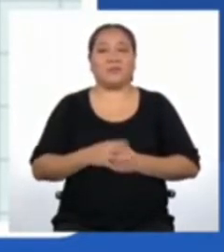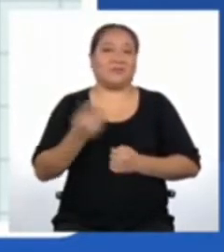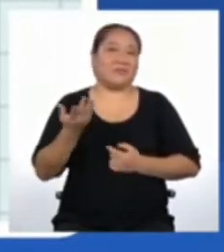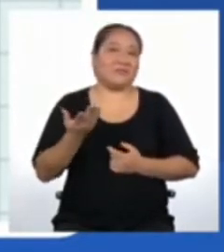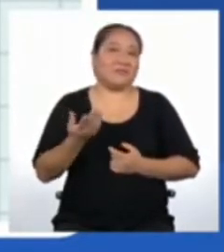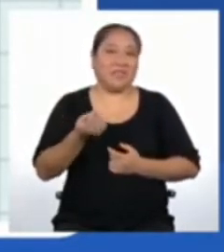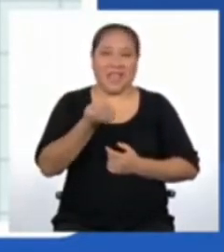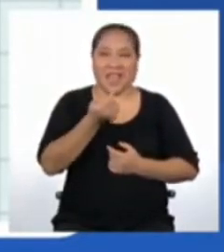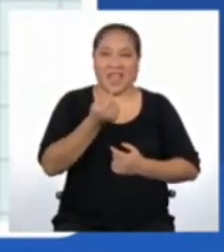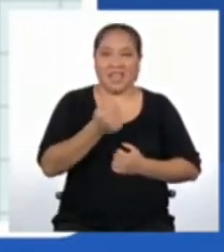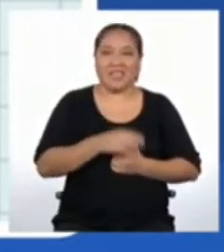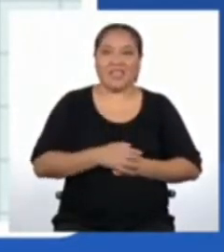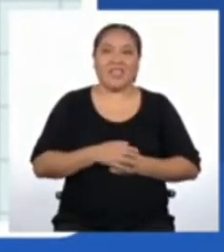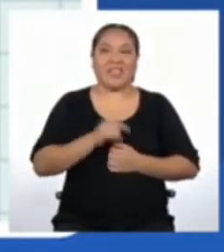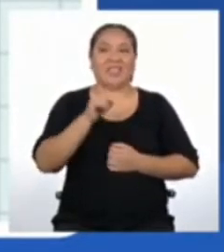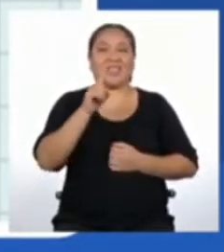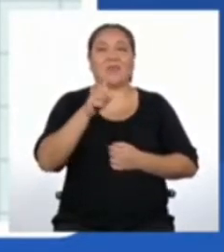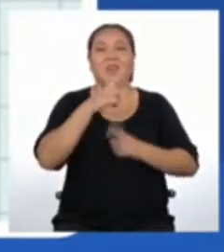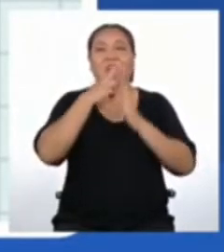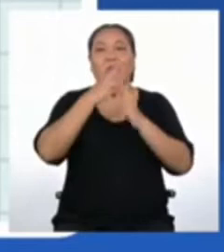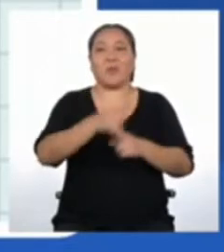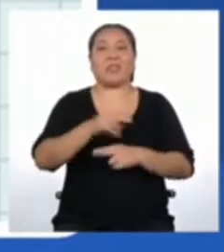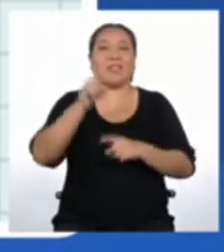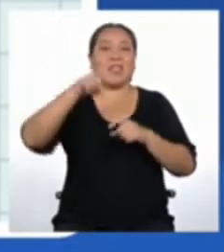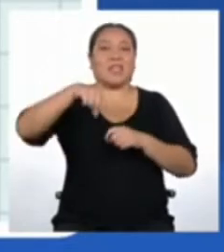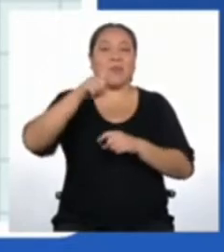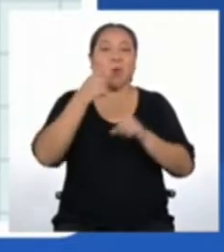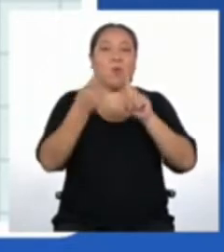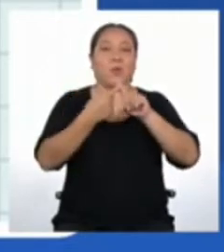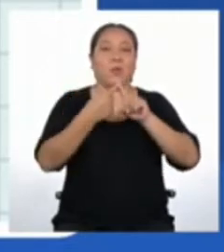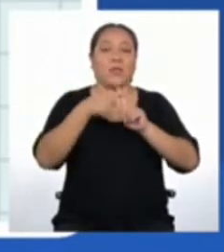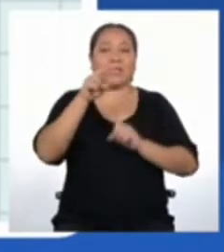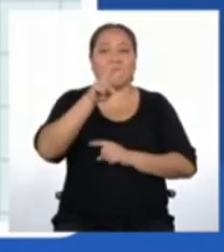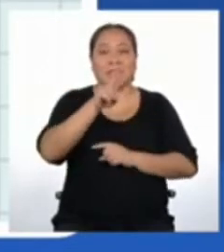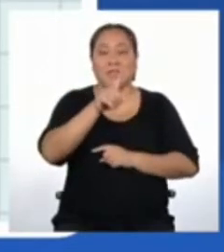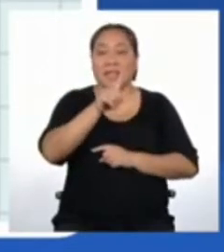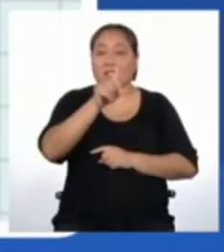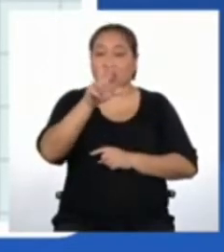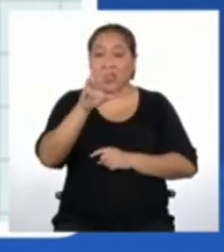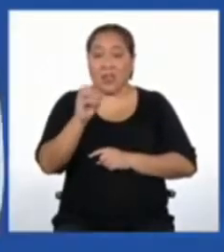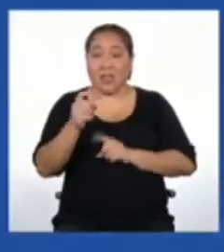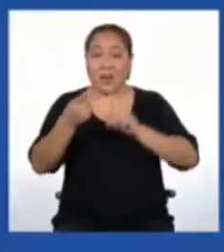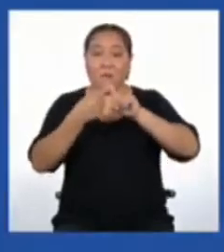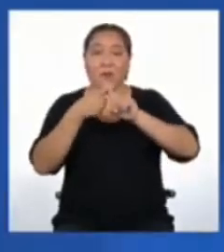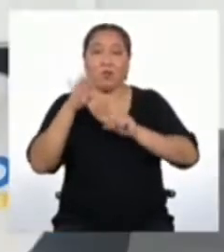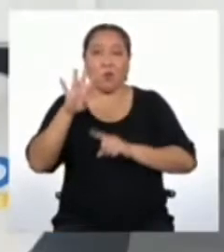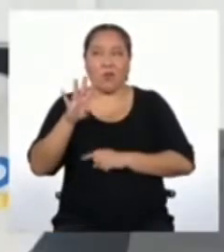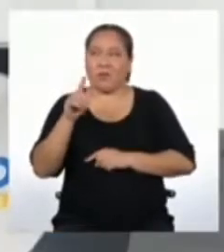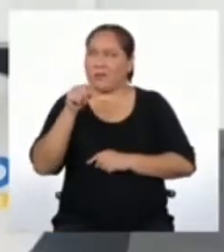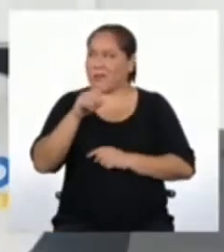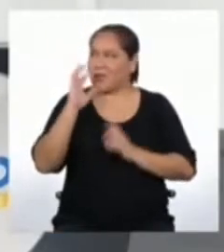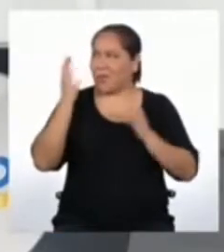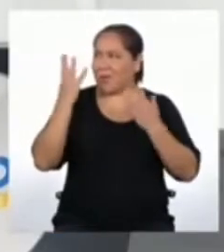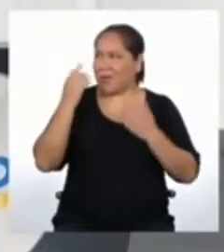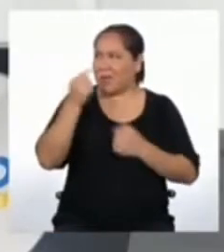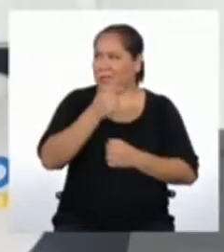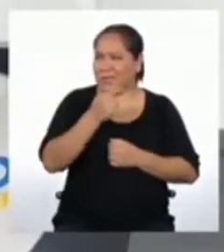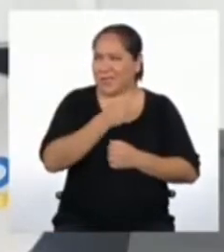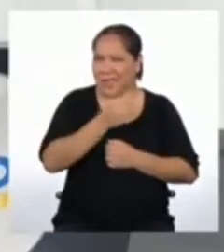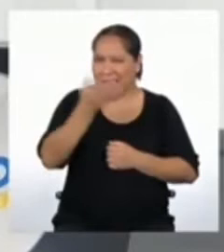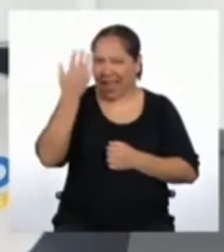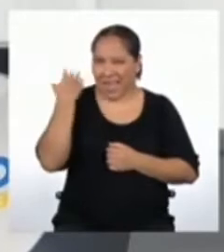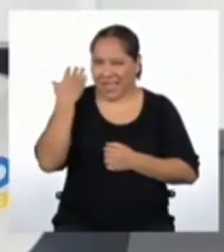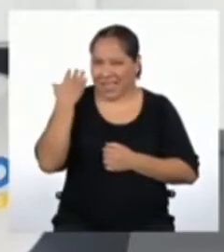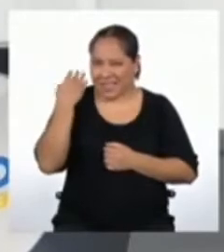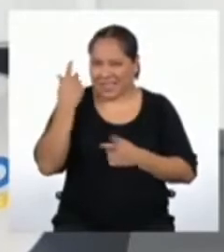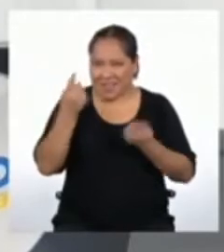casi estamos. Para llegar a la respuesta, necesitamos multiplicar 130 por 4. Se parece mucho a una operación que realizamos